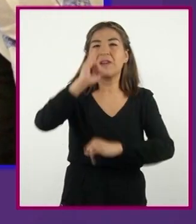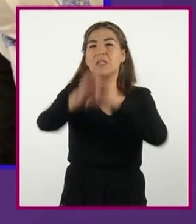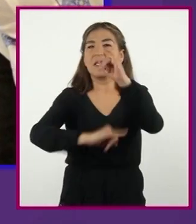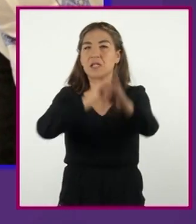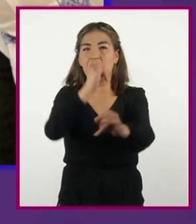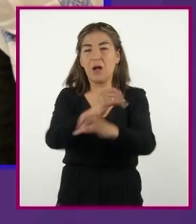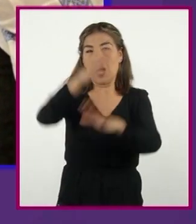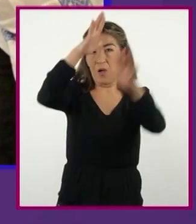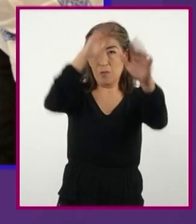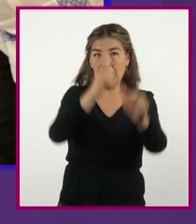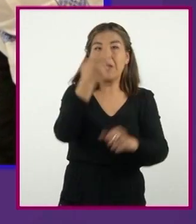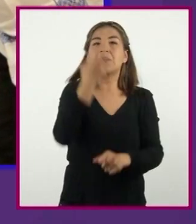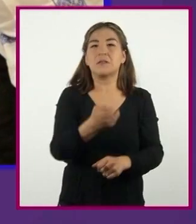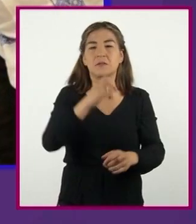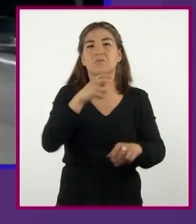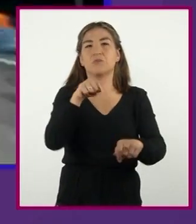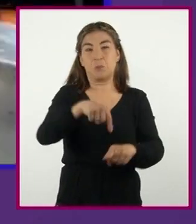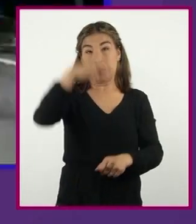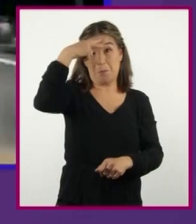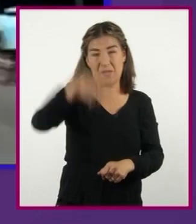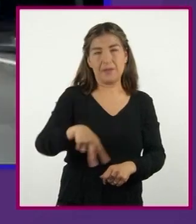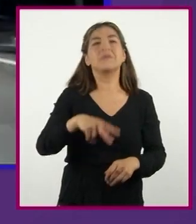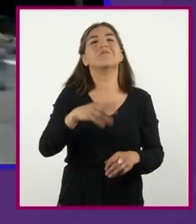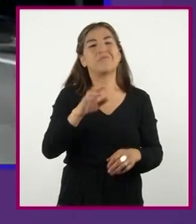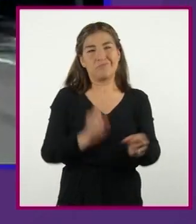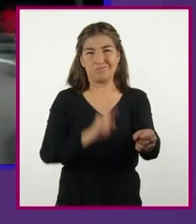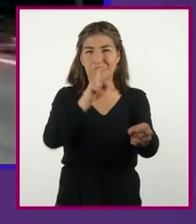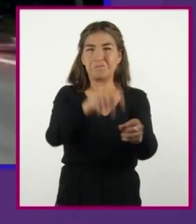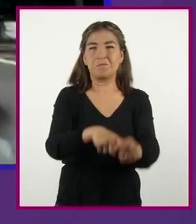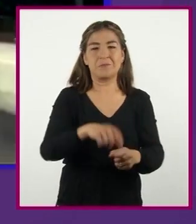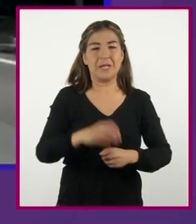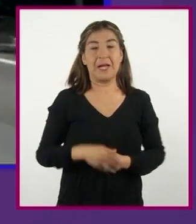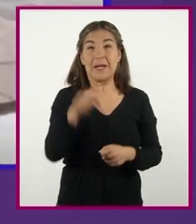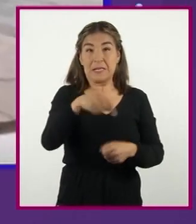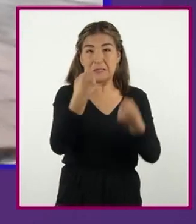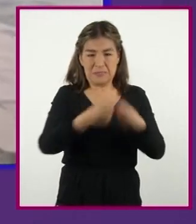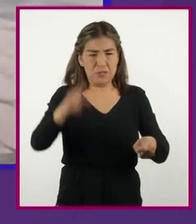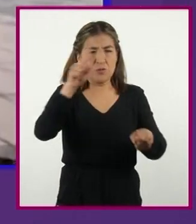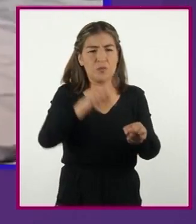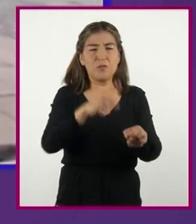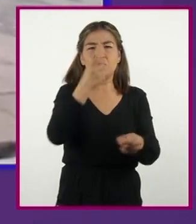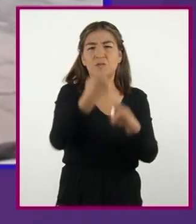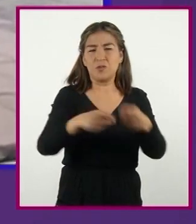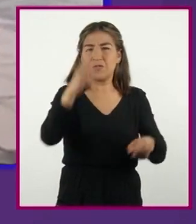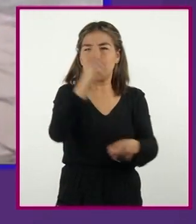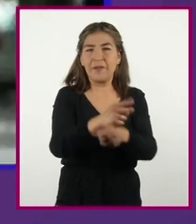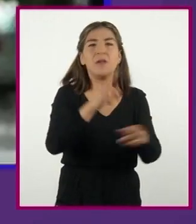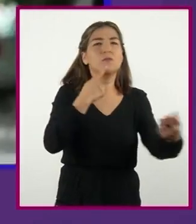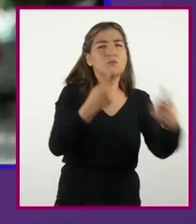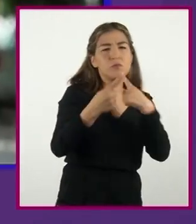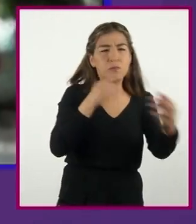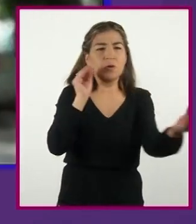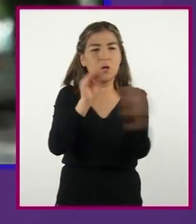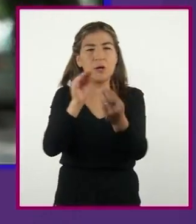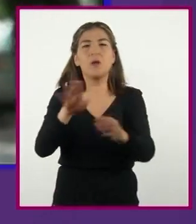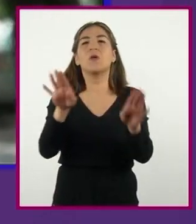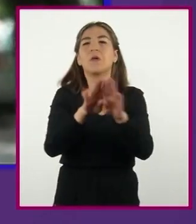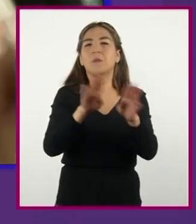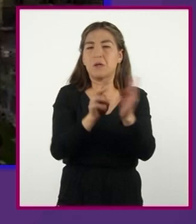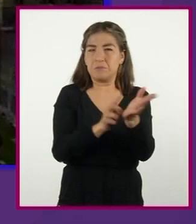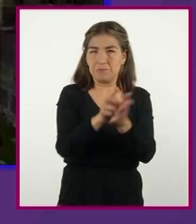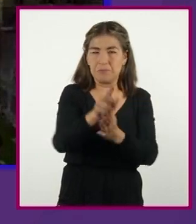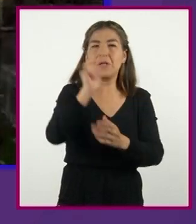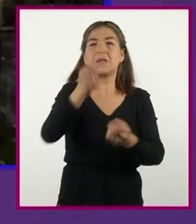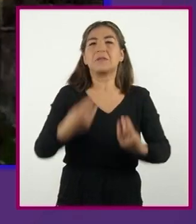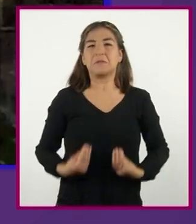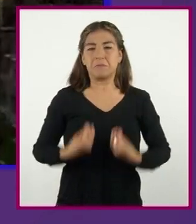los que el Estado mexicano es parte. En una sociedad democrática, toda persona tiene derecho a disfrutar de bienes como la